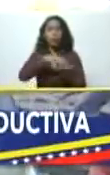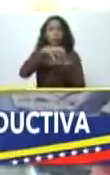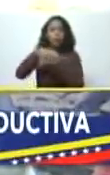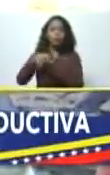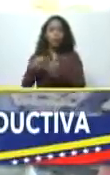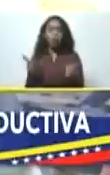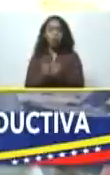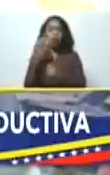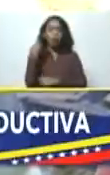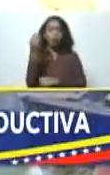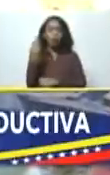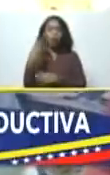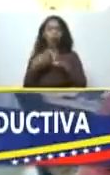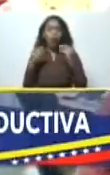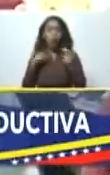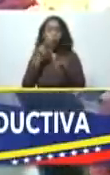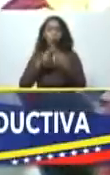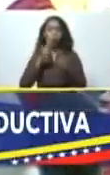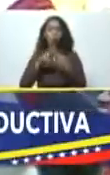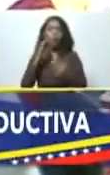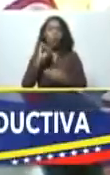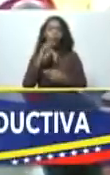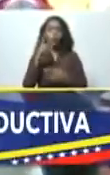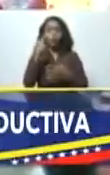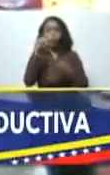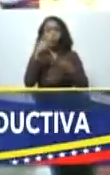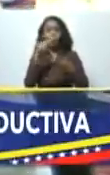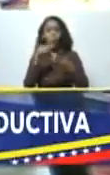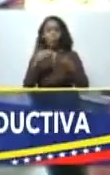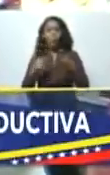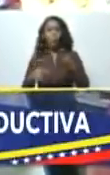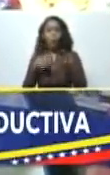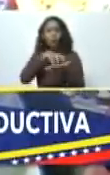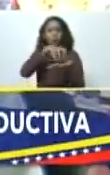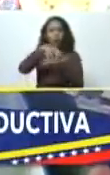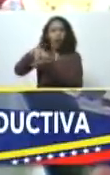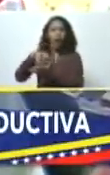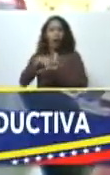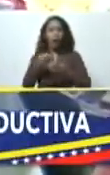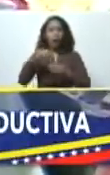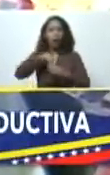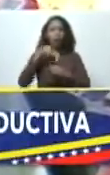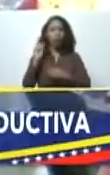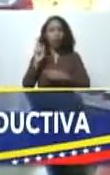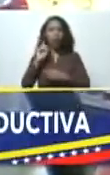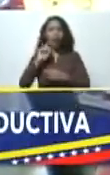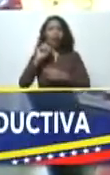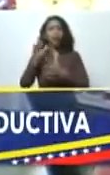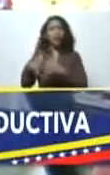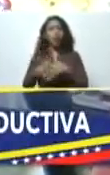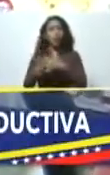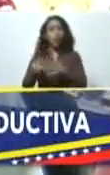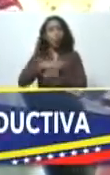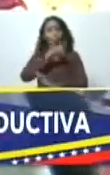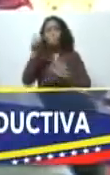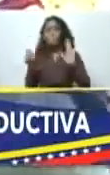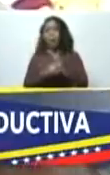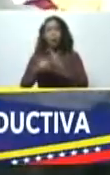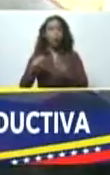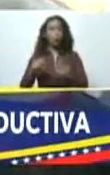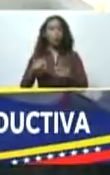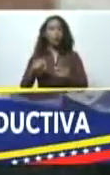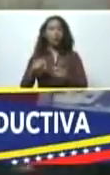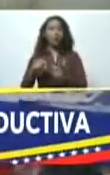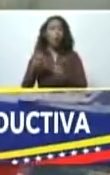Italia. Conozco Baltimore, Filadelfia, Boston, Washington, D.C. Completico la conozco.